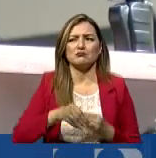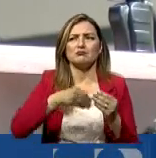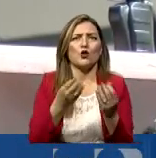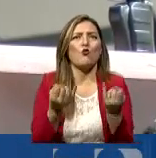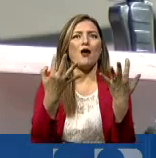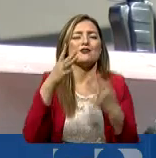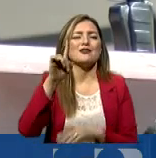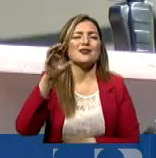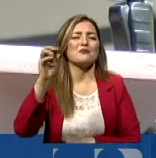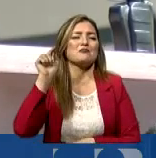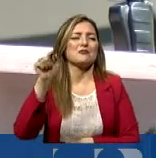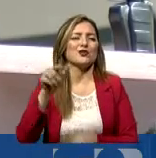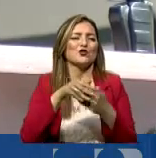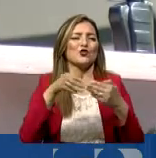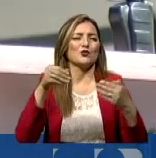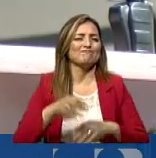móvil, de los cuales